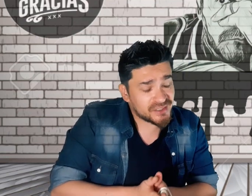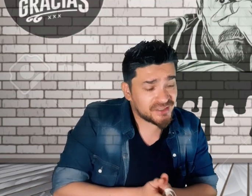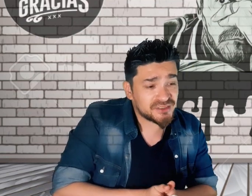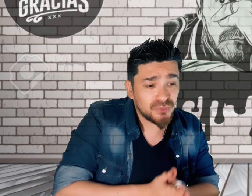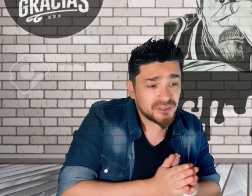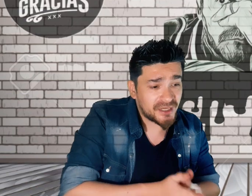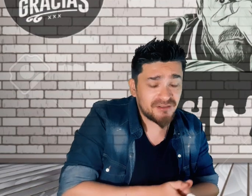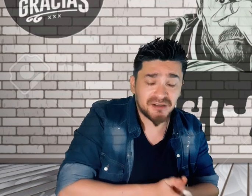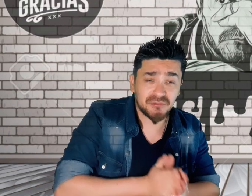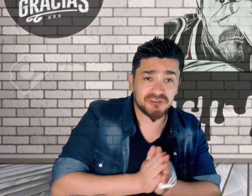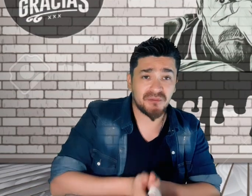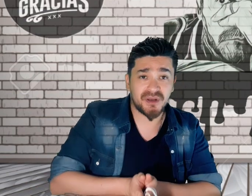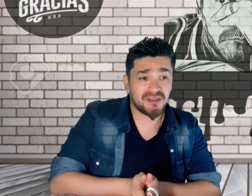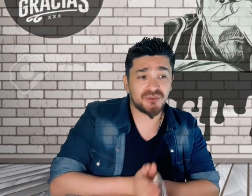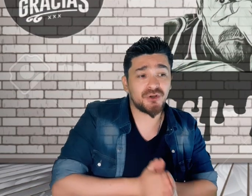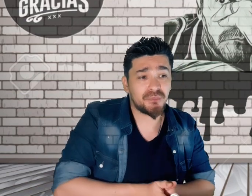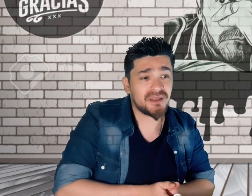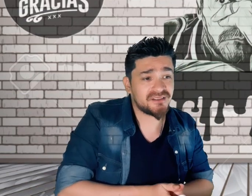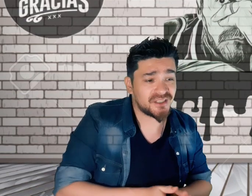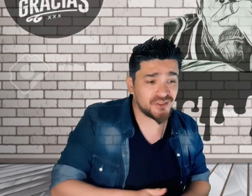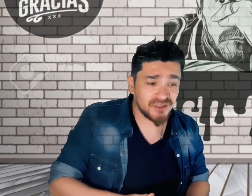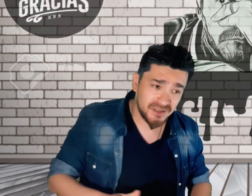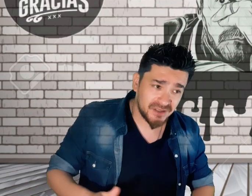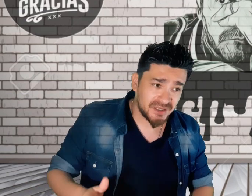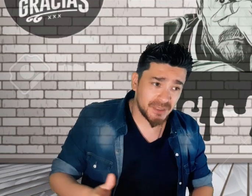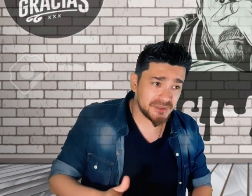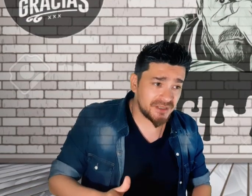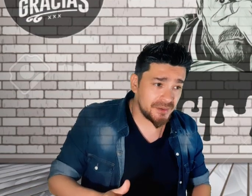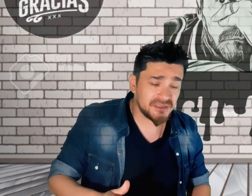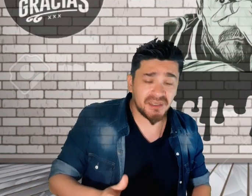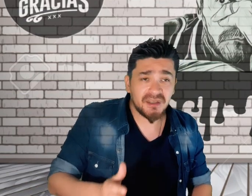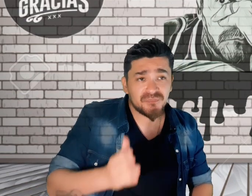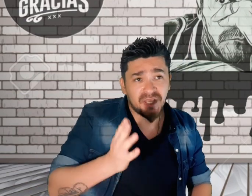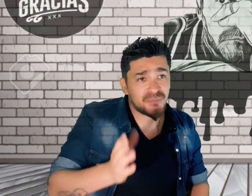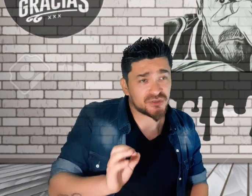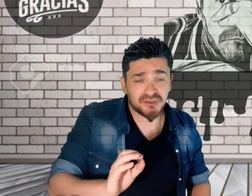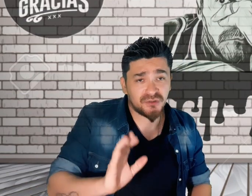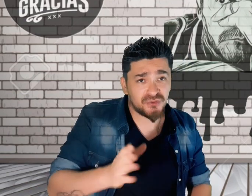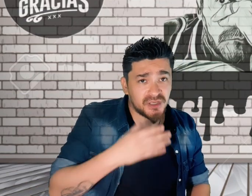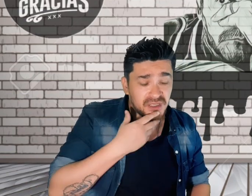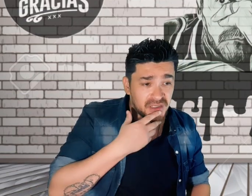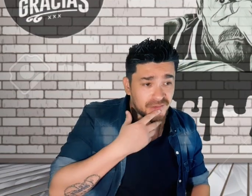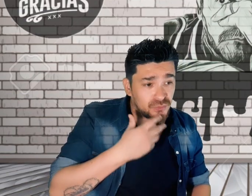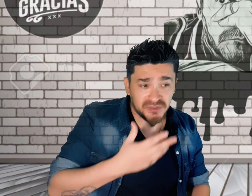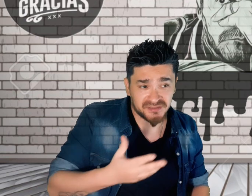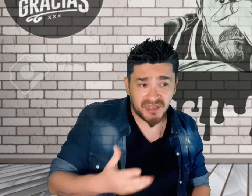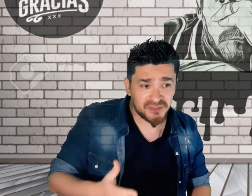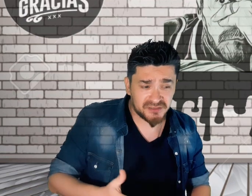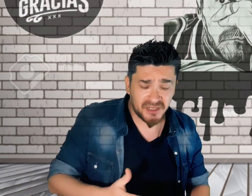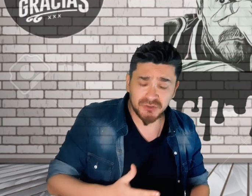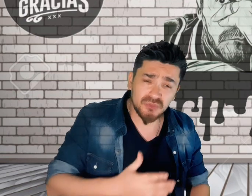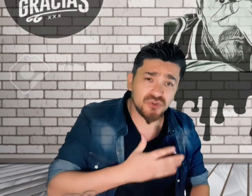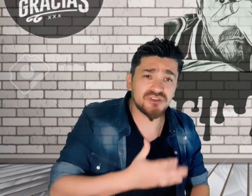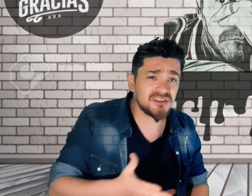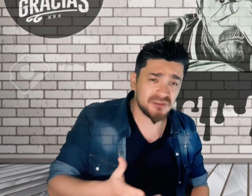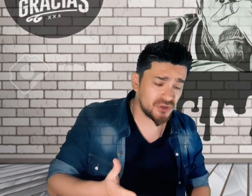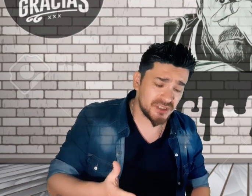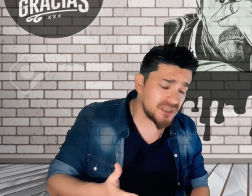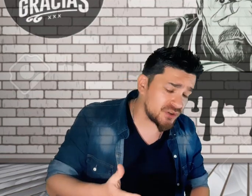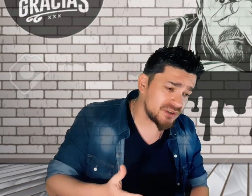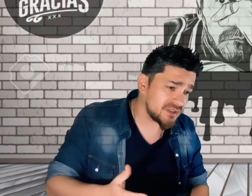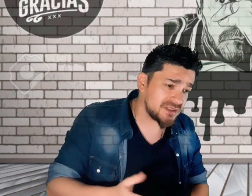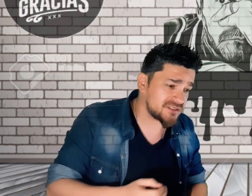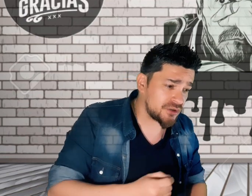ingresos, ¿no?, a gente vulnerable, que como siempre hay en todos los países, ¿no? Lamentablemente el proyecto fue un desastre, se gastó